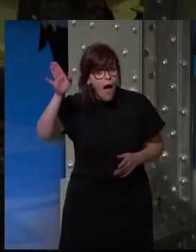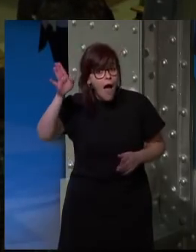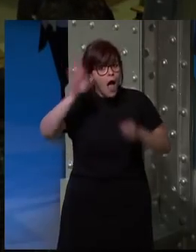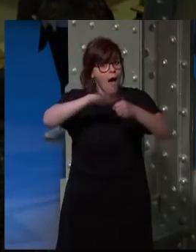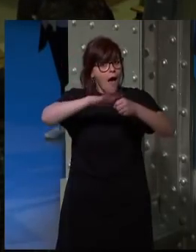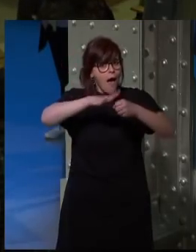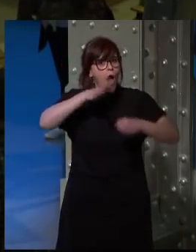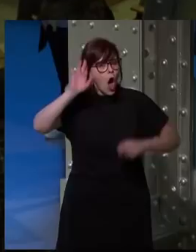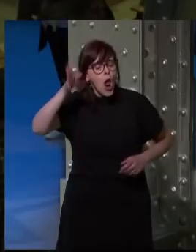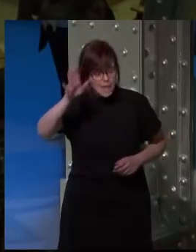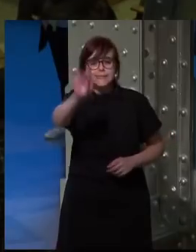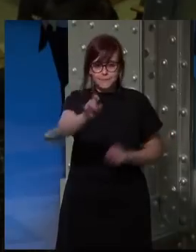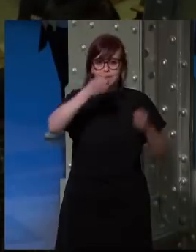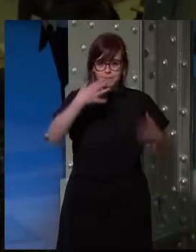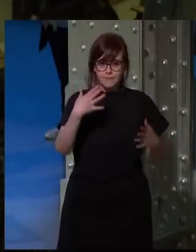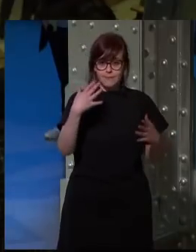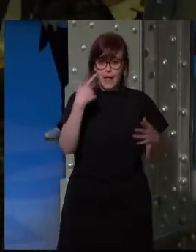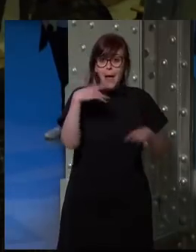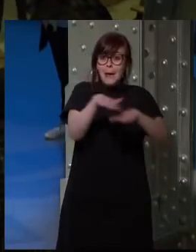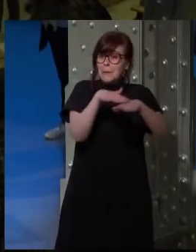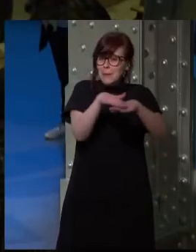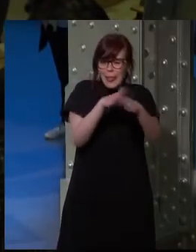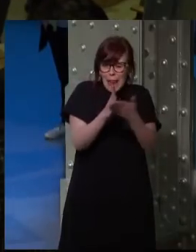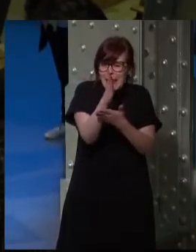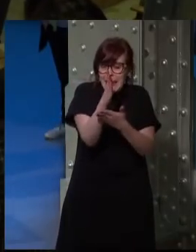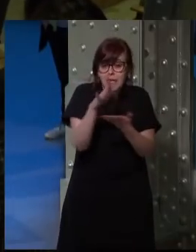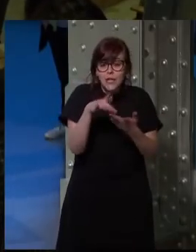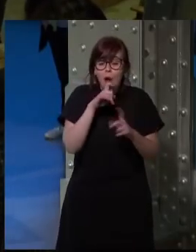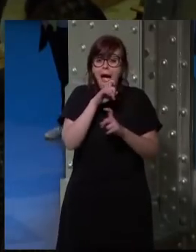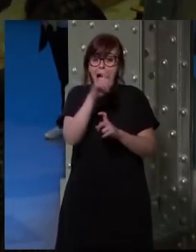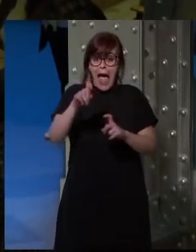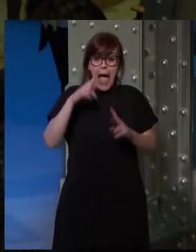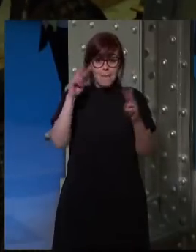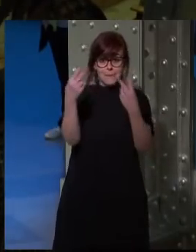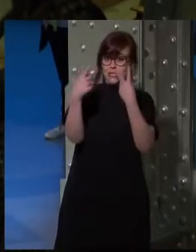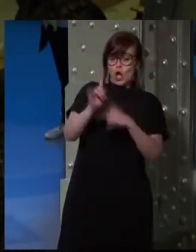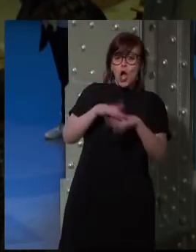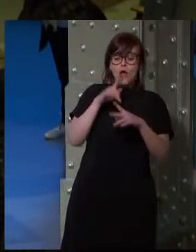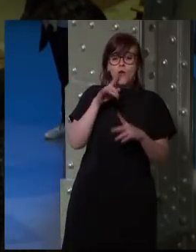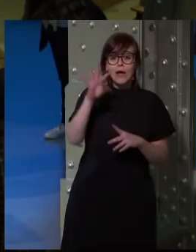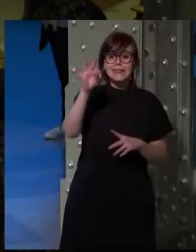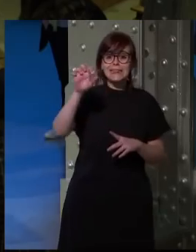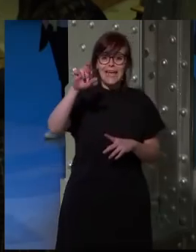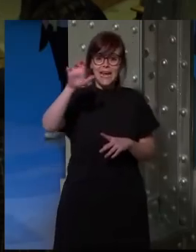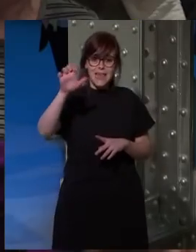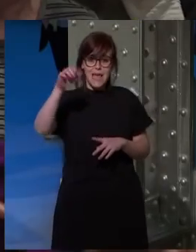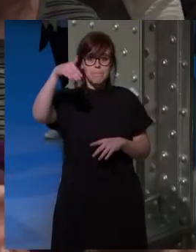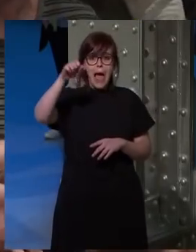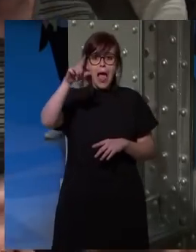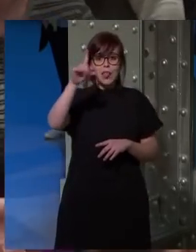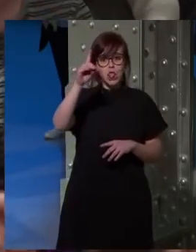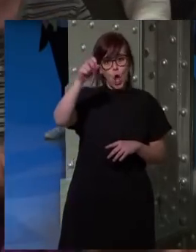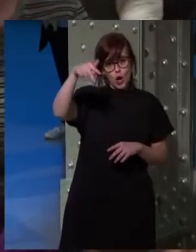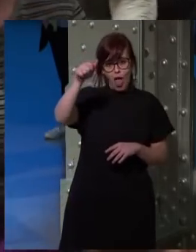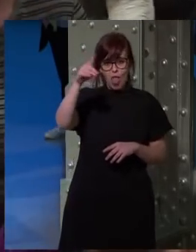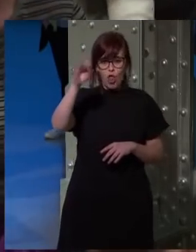Hola. Sí, hola. Perdonad solamente, pero es que no me habías visto y solamente quería anunciar, soy Tere Maldonado, directora de Igualdad en el